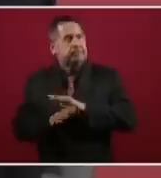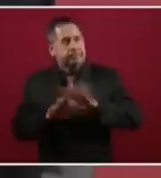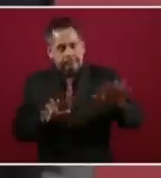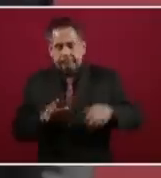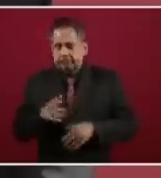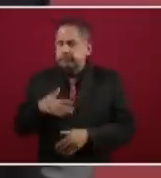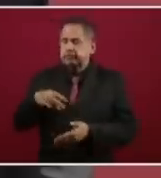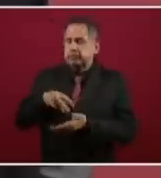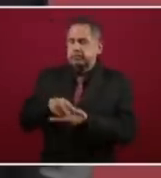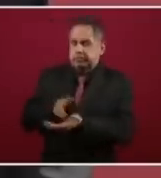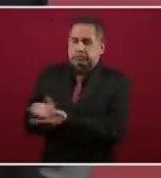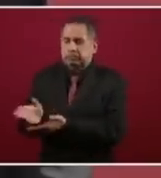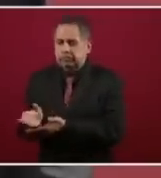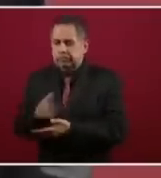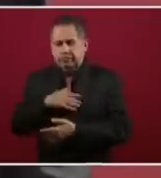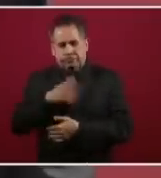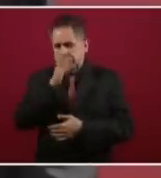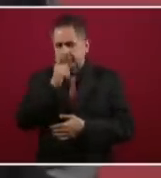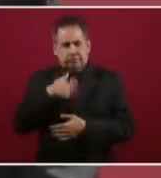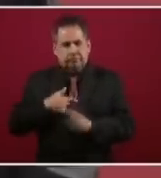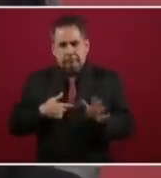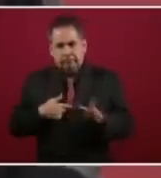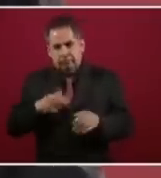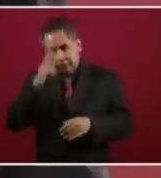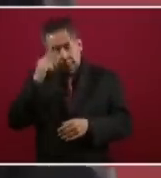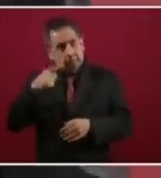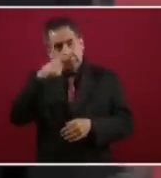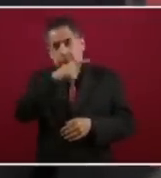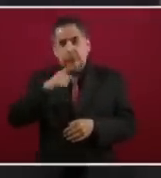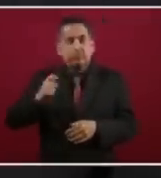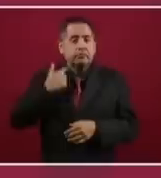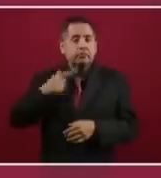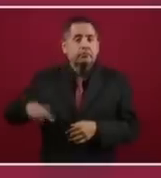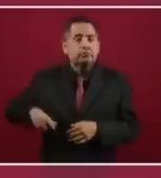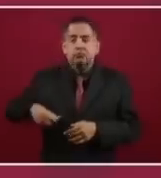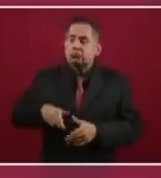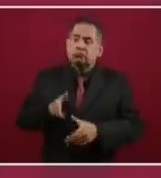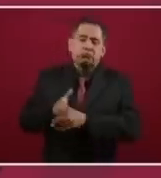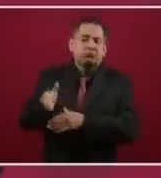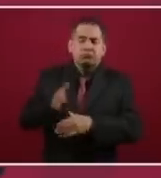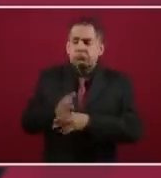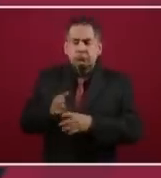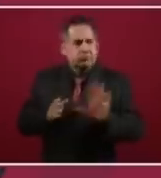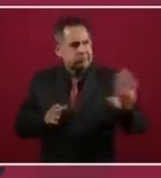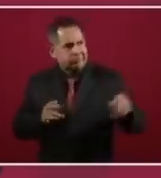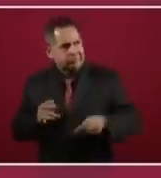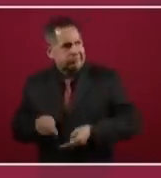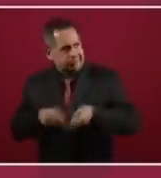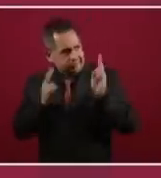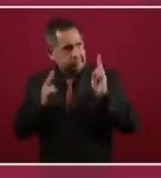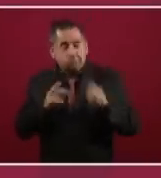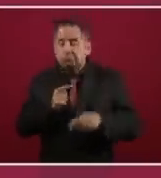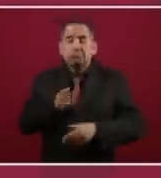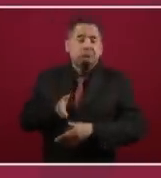perversa del gobierno en asuntos internos de los